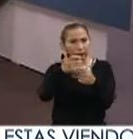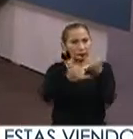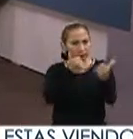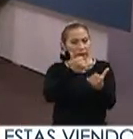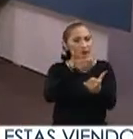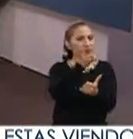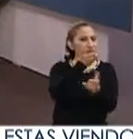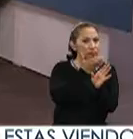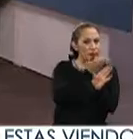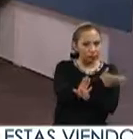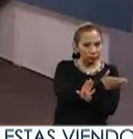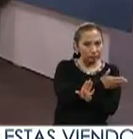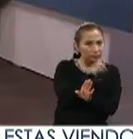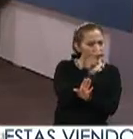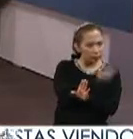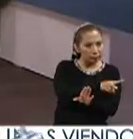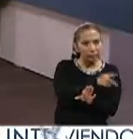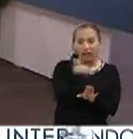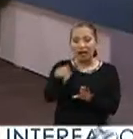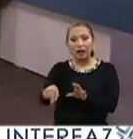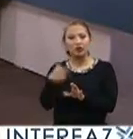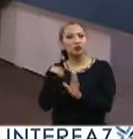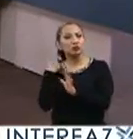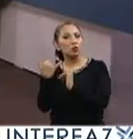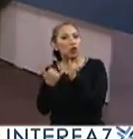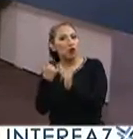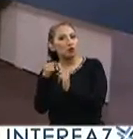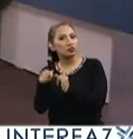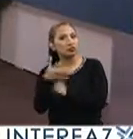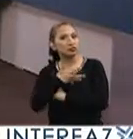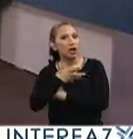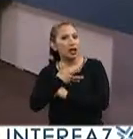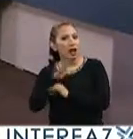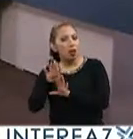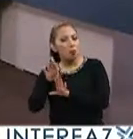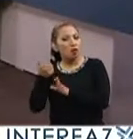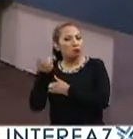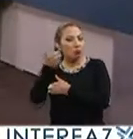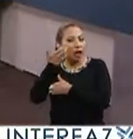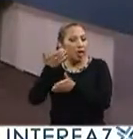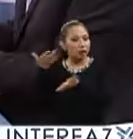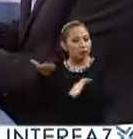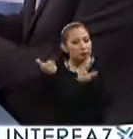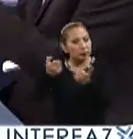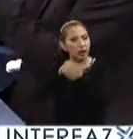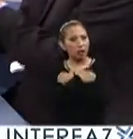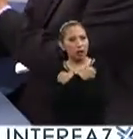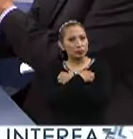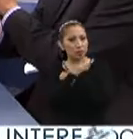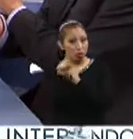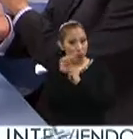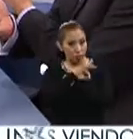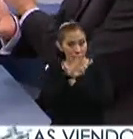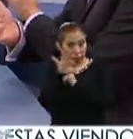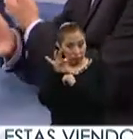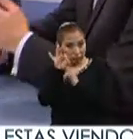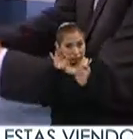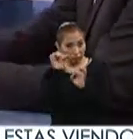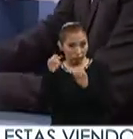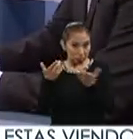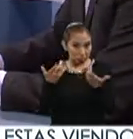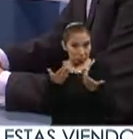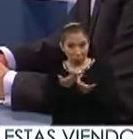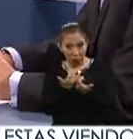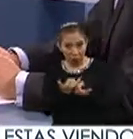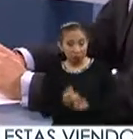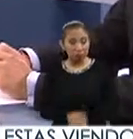videojuegos tradicionales que vemos a estos videojuegos que tienen una intención de acercar a la educación. ¿O puedes encontrar los unos en los